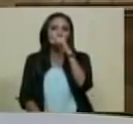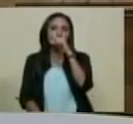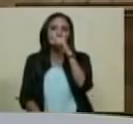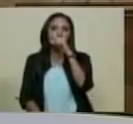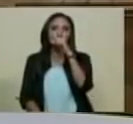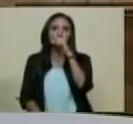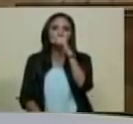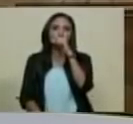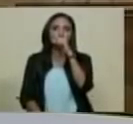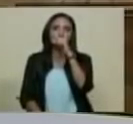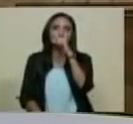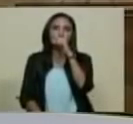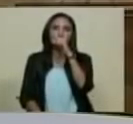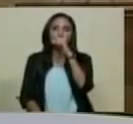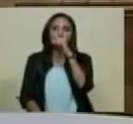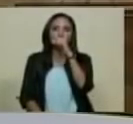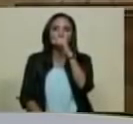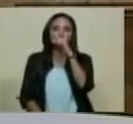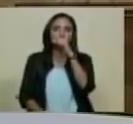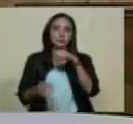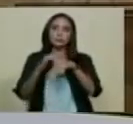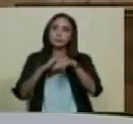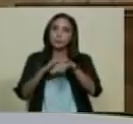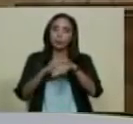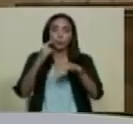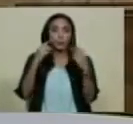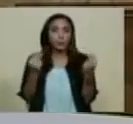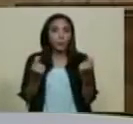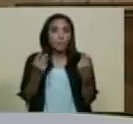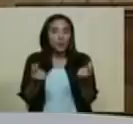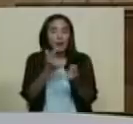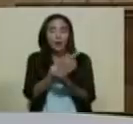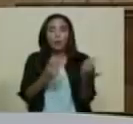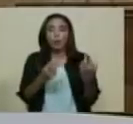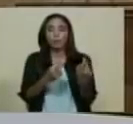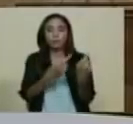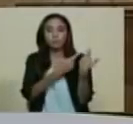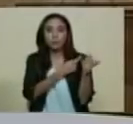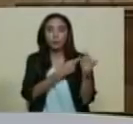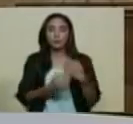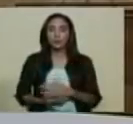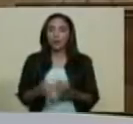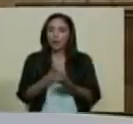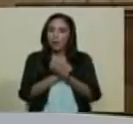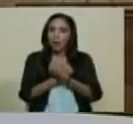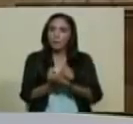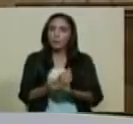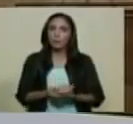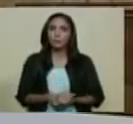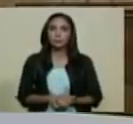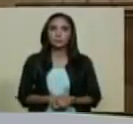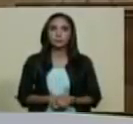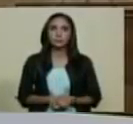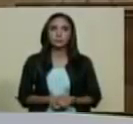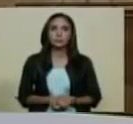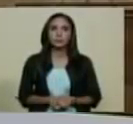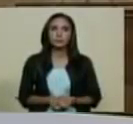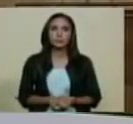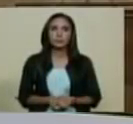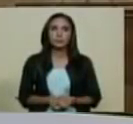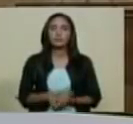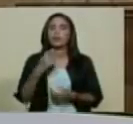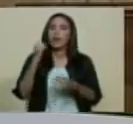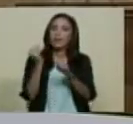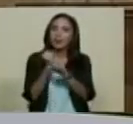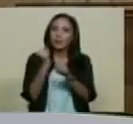a que actuemos con compromiso, a que actuemos con mucho amor, a que actuemos